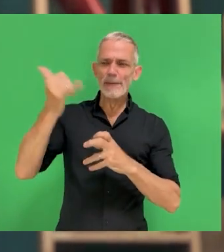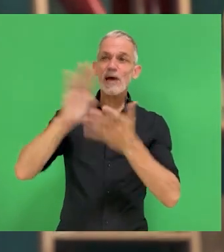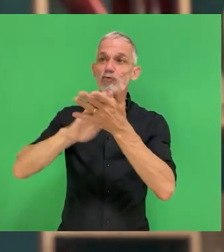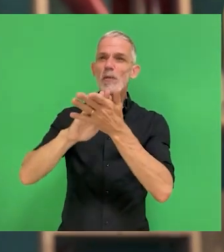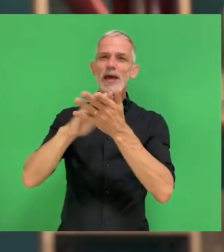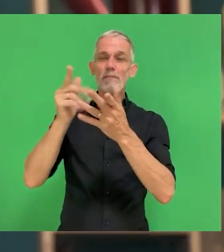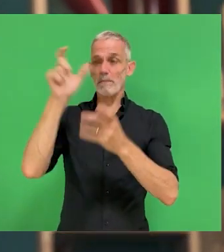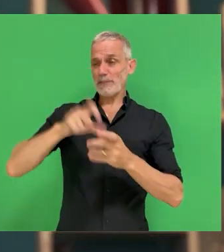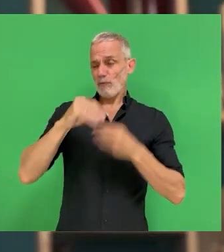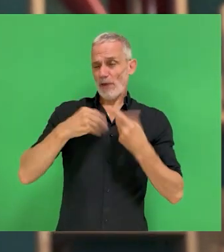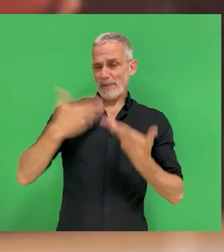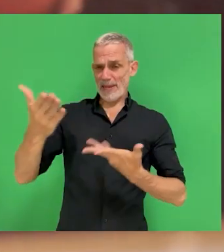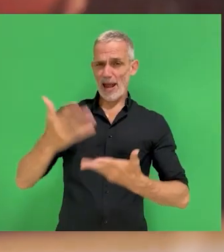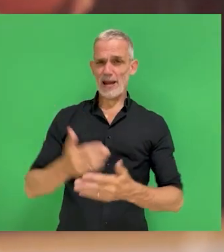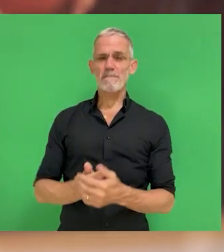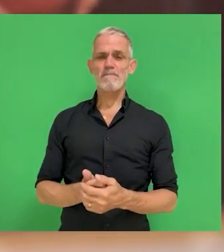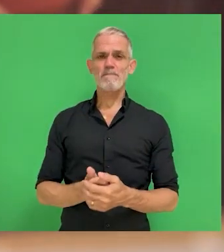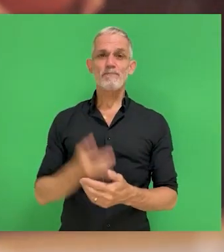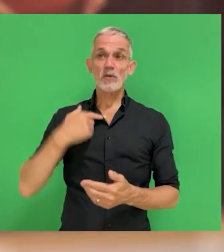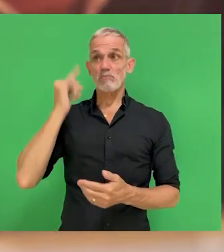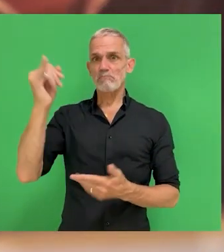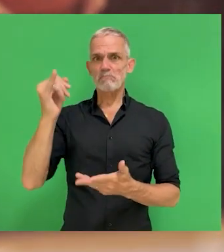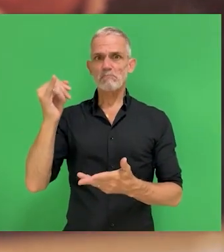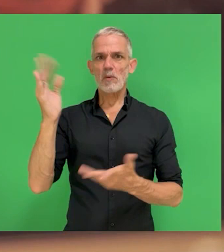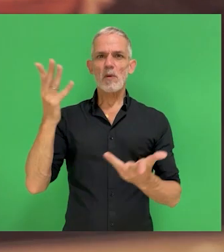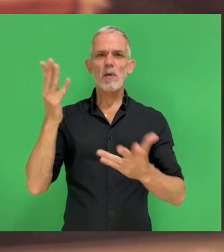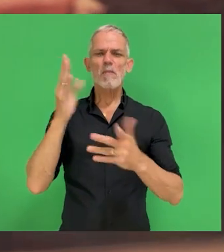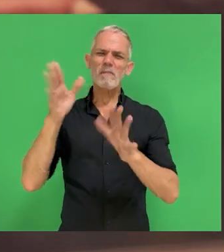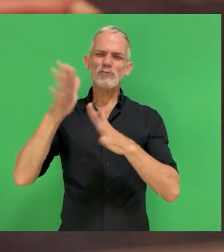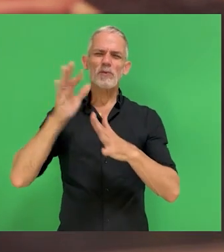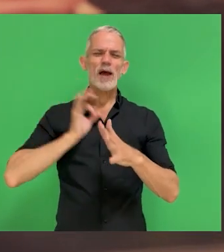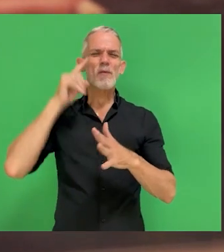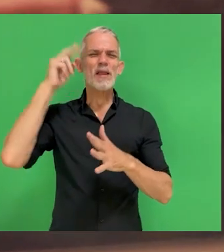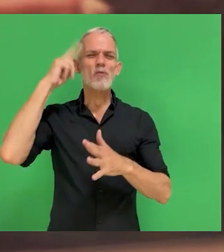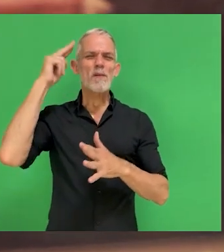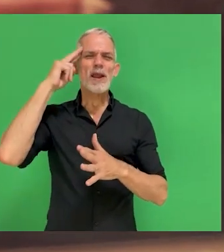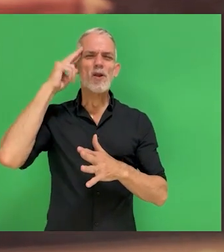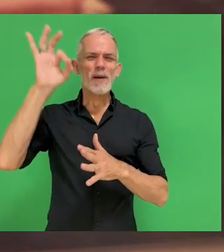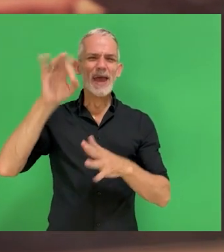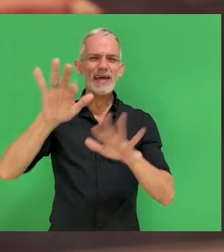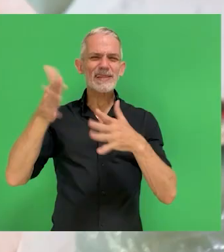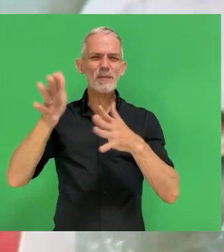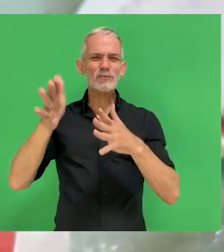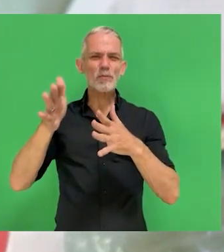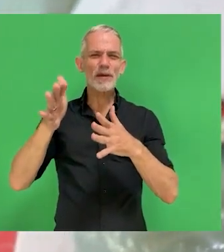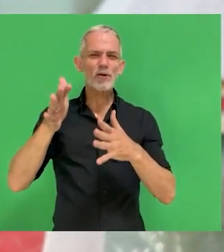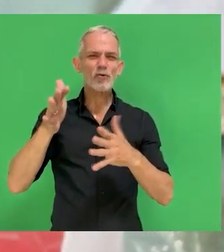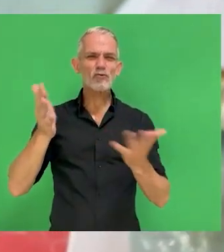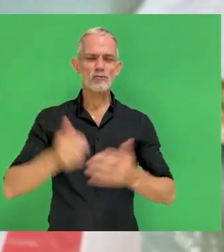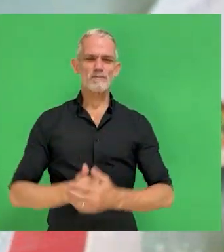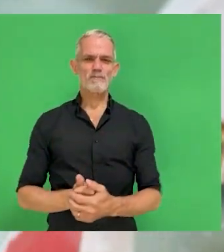familiar. Yo te digo, a mitad de los 90, ¿no? Cuando todavía...